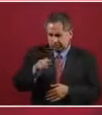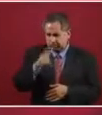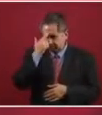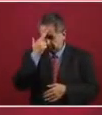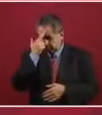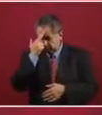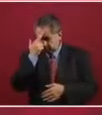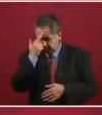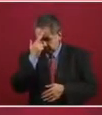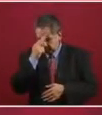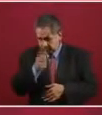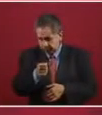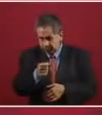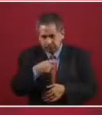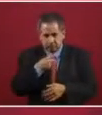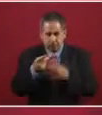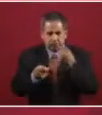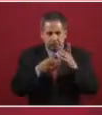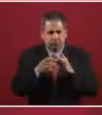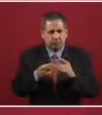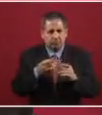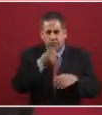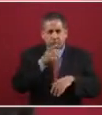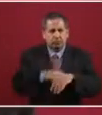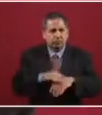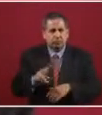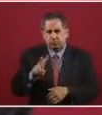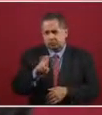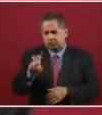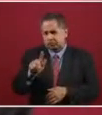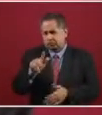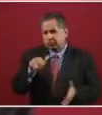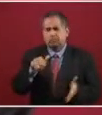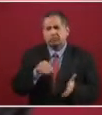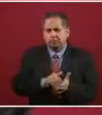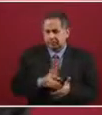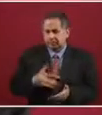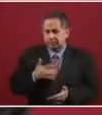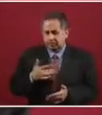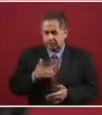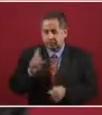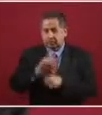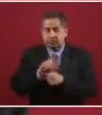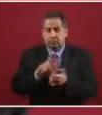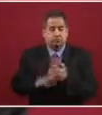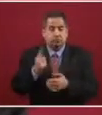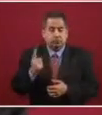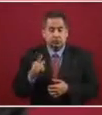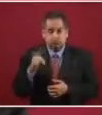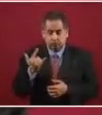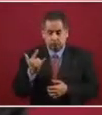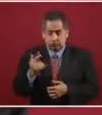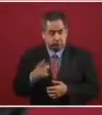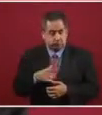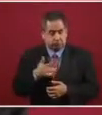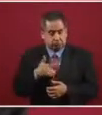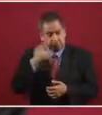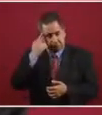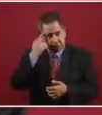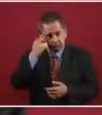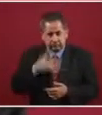recuerdo que hablé de 270 mil el día primero